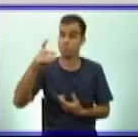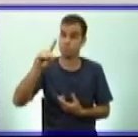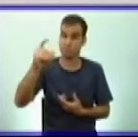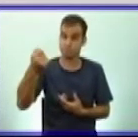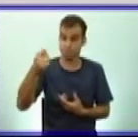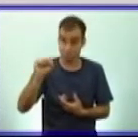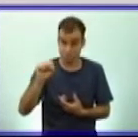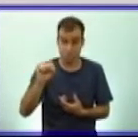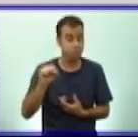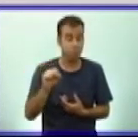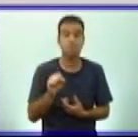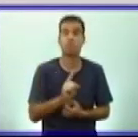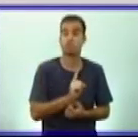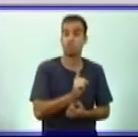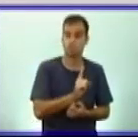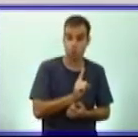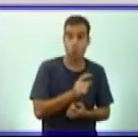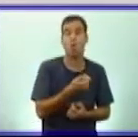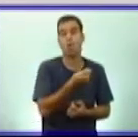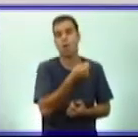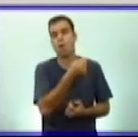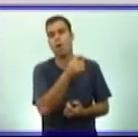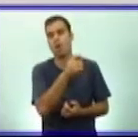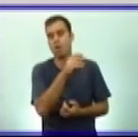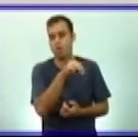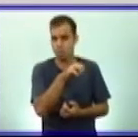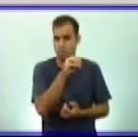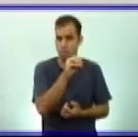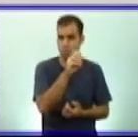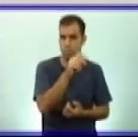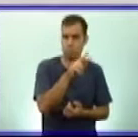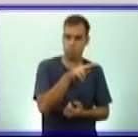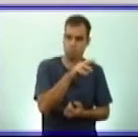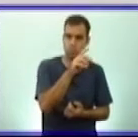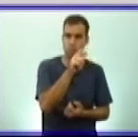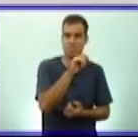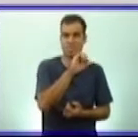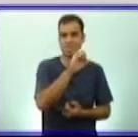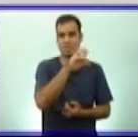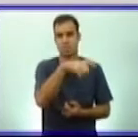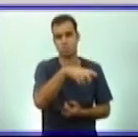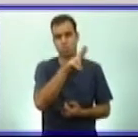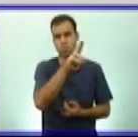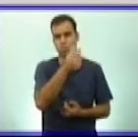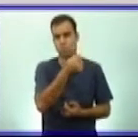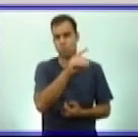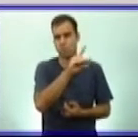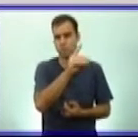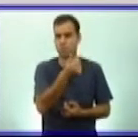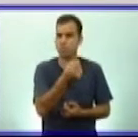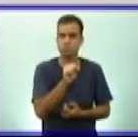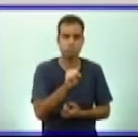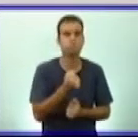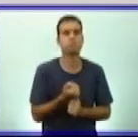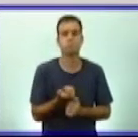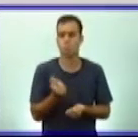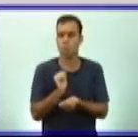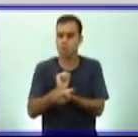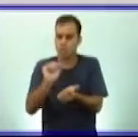en sus resúmenes cuando las oscilaciones son libres y cuando son forzadas. En este